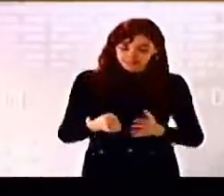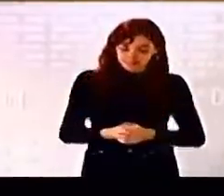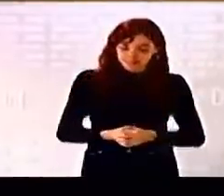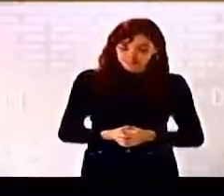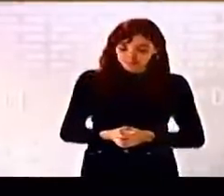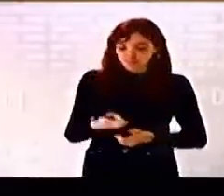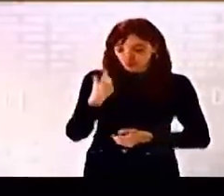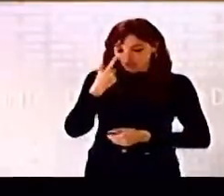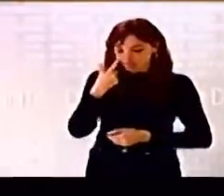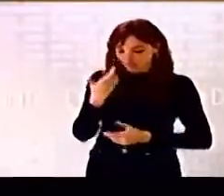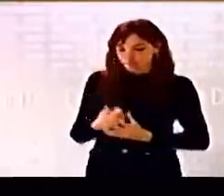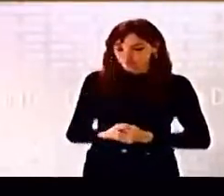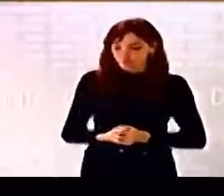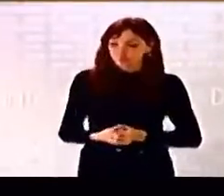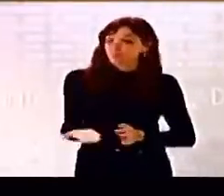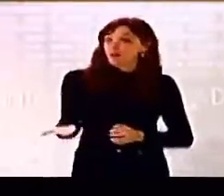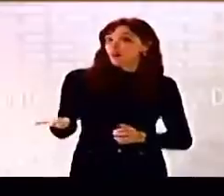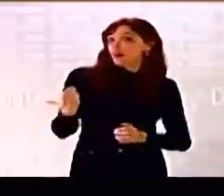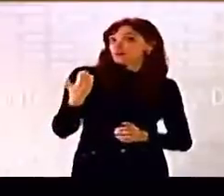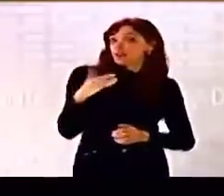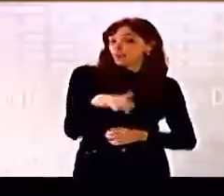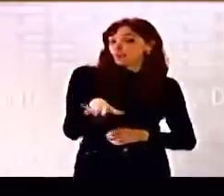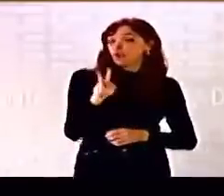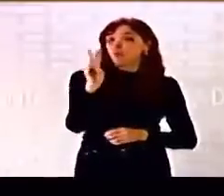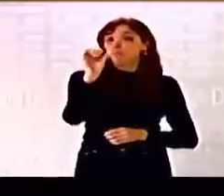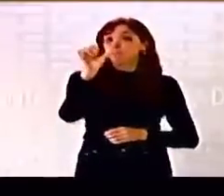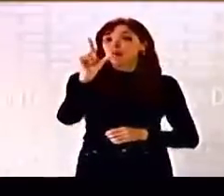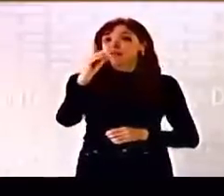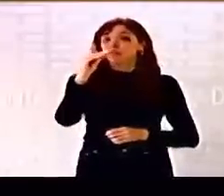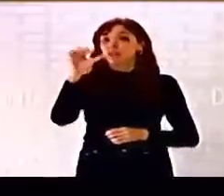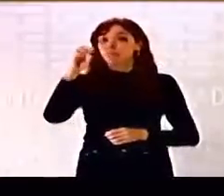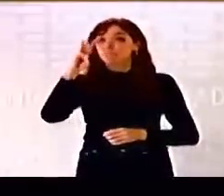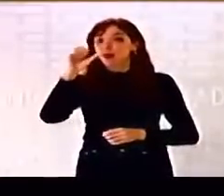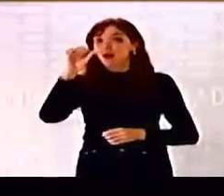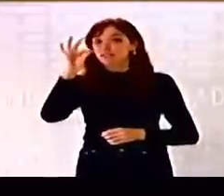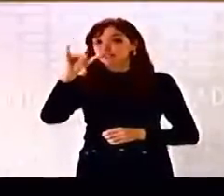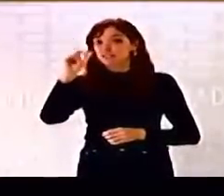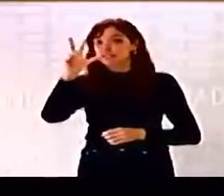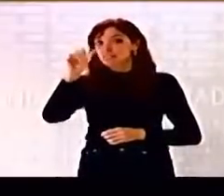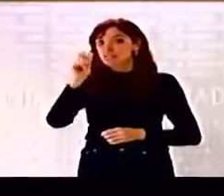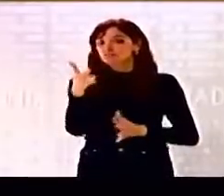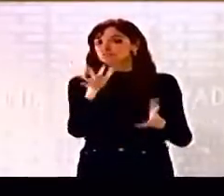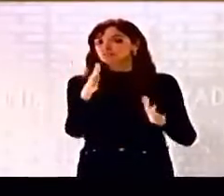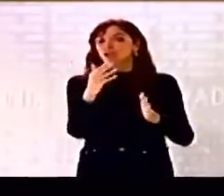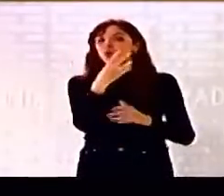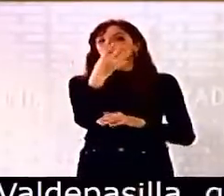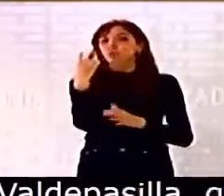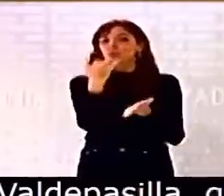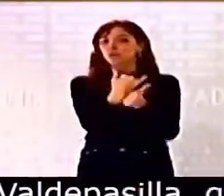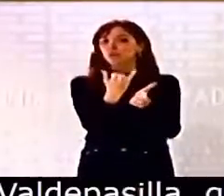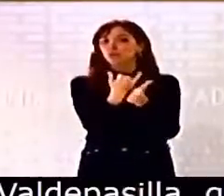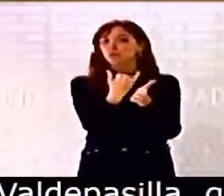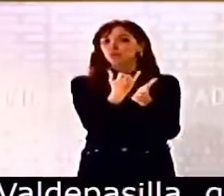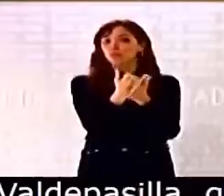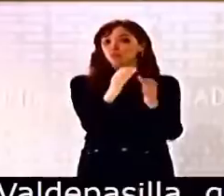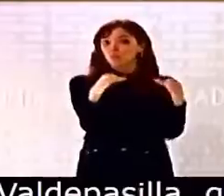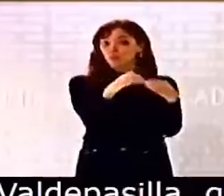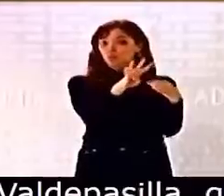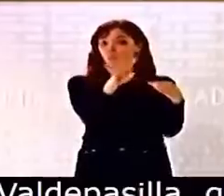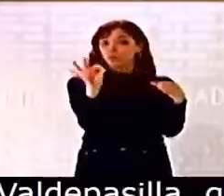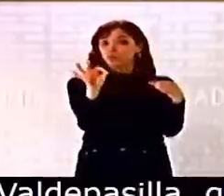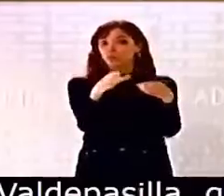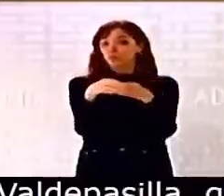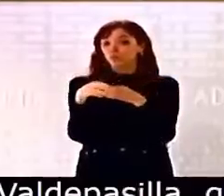Sí, vamos a ver. Las que se hicieron ayer en Valdepasilla, que son alrededor de unas 400 pruebas, ha salido de los 400